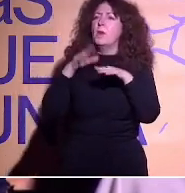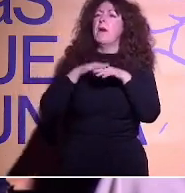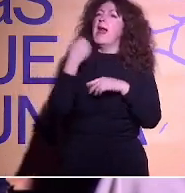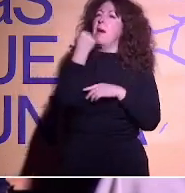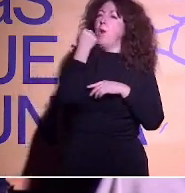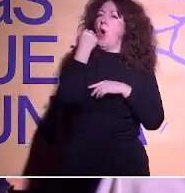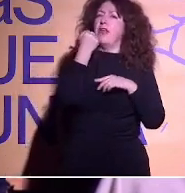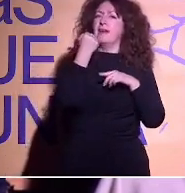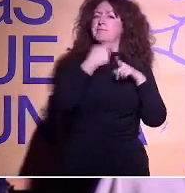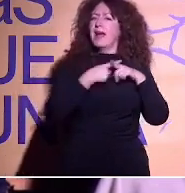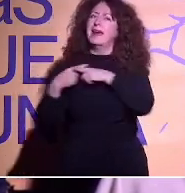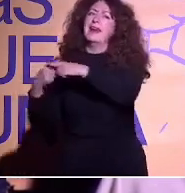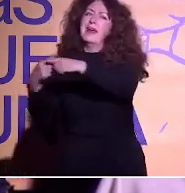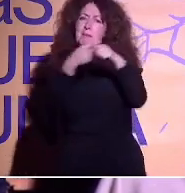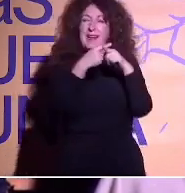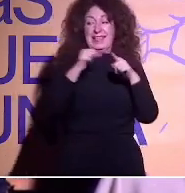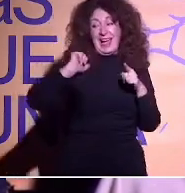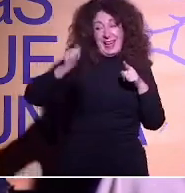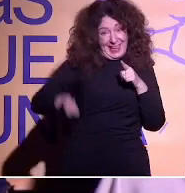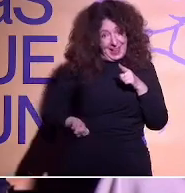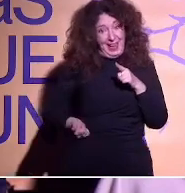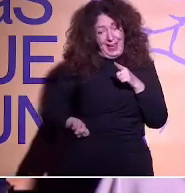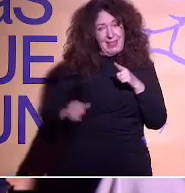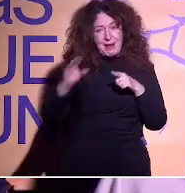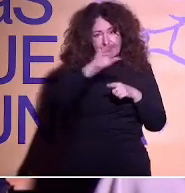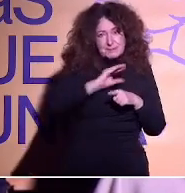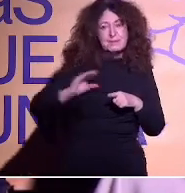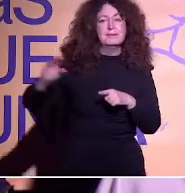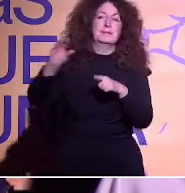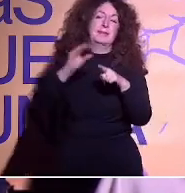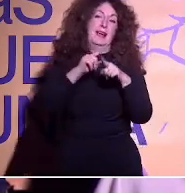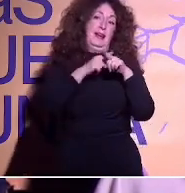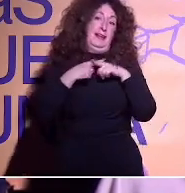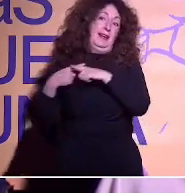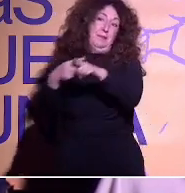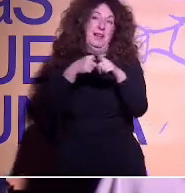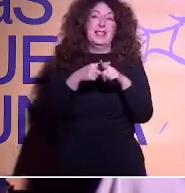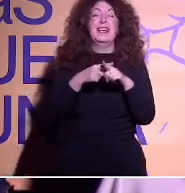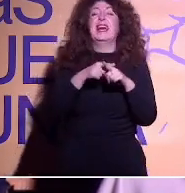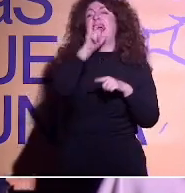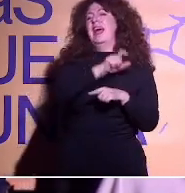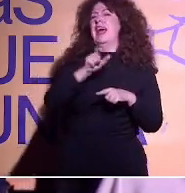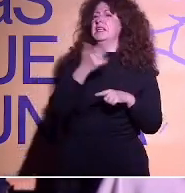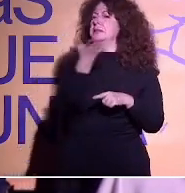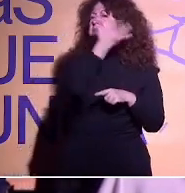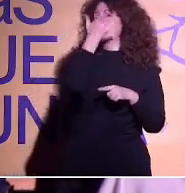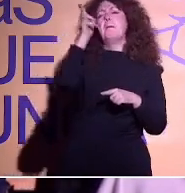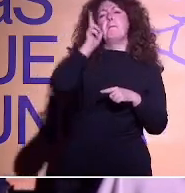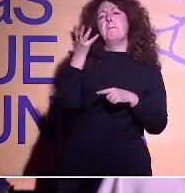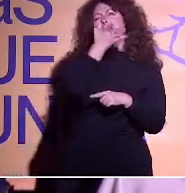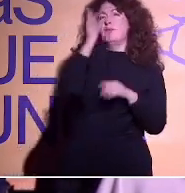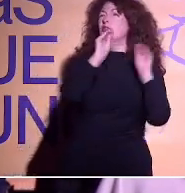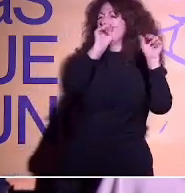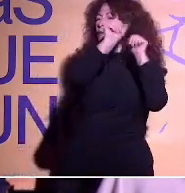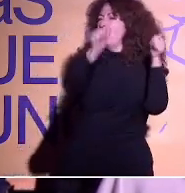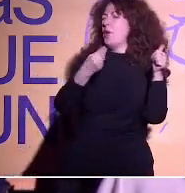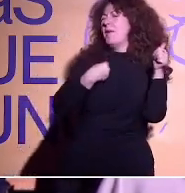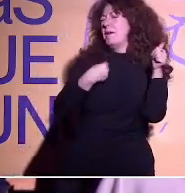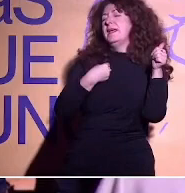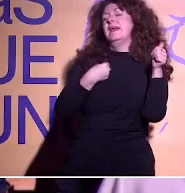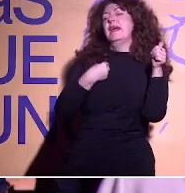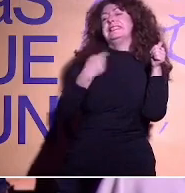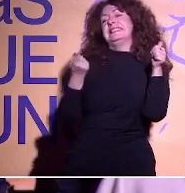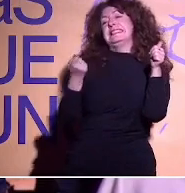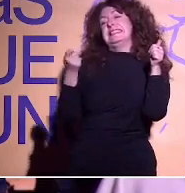poder repartir la riqueza que la forma de vida de la más privilegiada de nuestra sociedad se parezca un